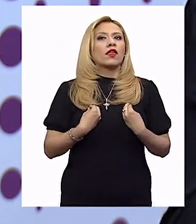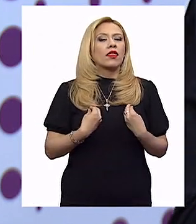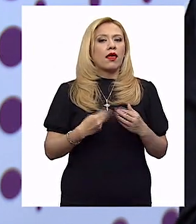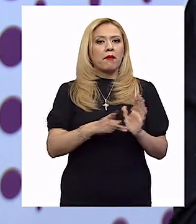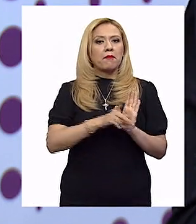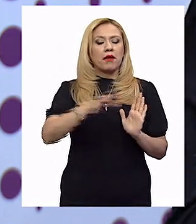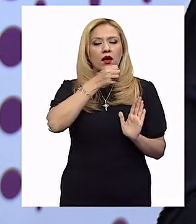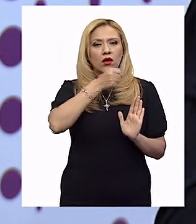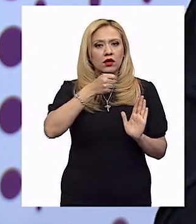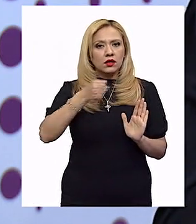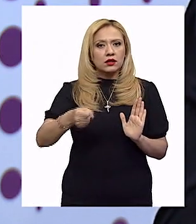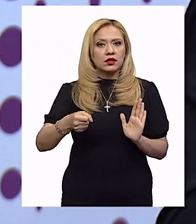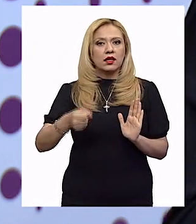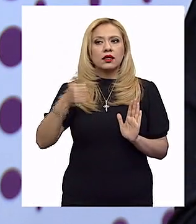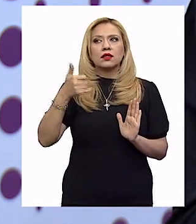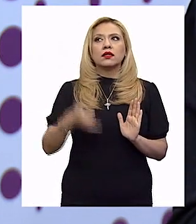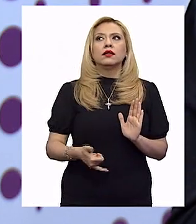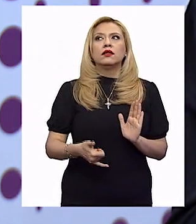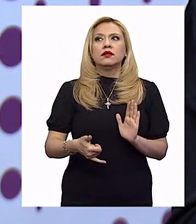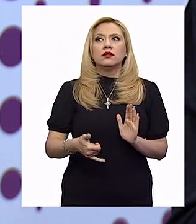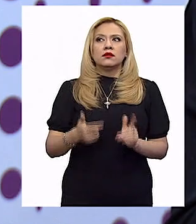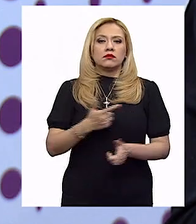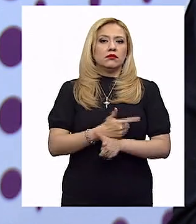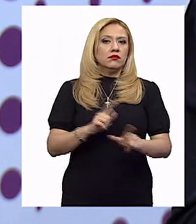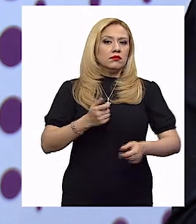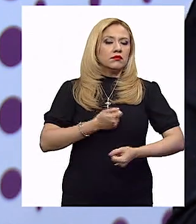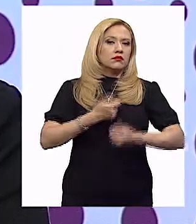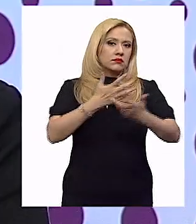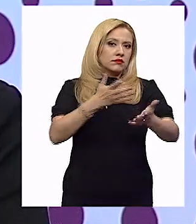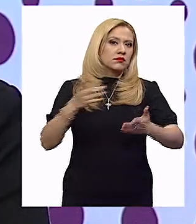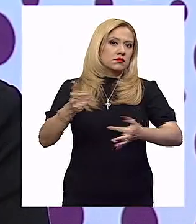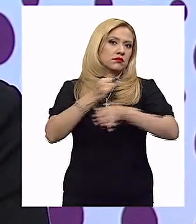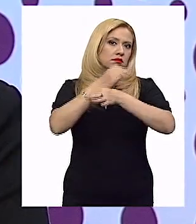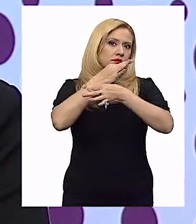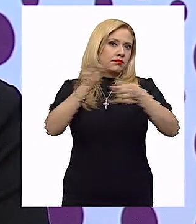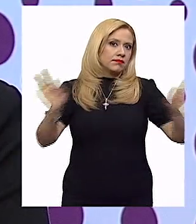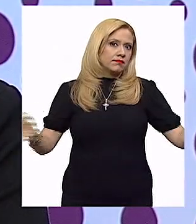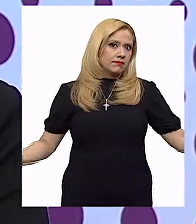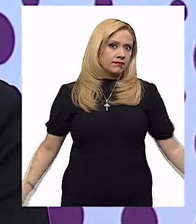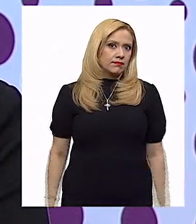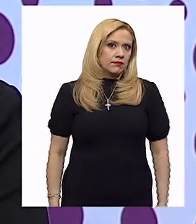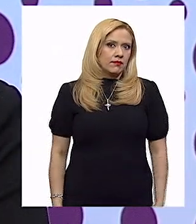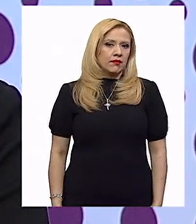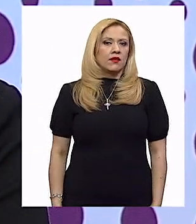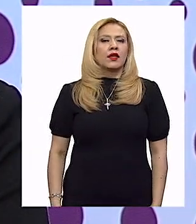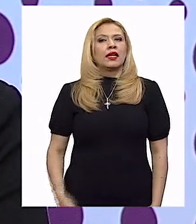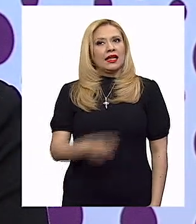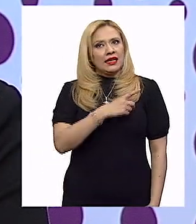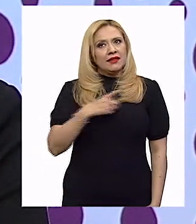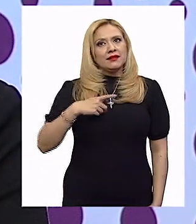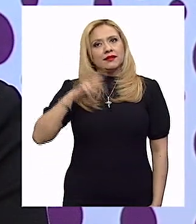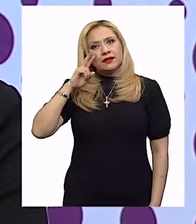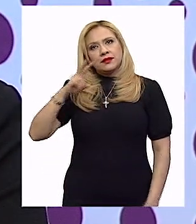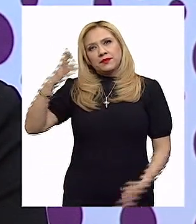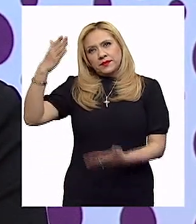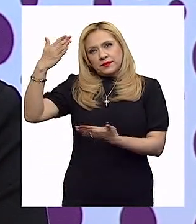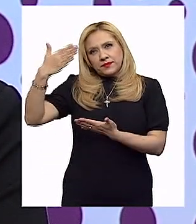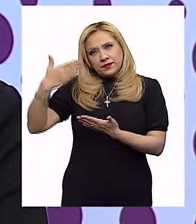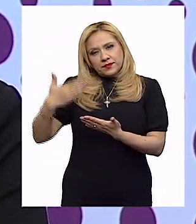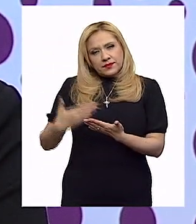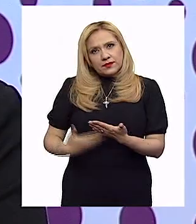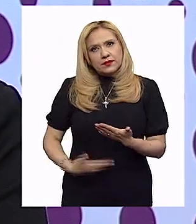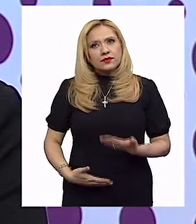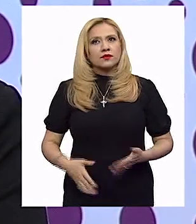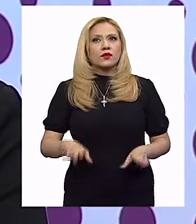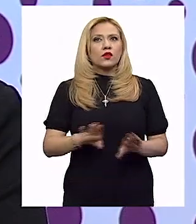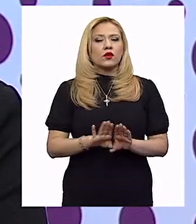periodista y más que nada la parte de la libertad de expresión e información, ¿no? Entonces sí tenemos que ver como esta parte desde